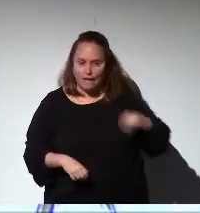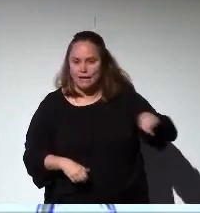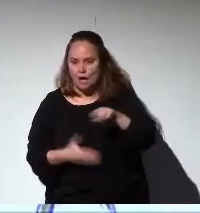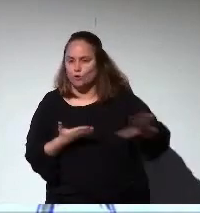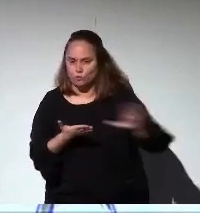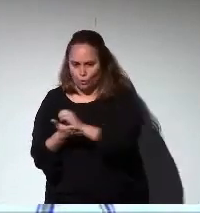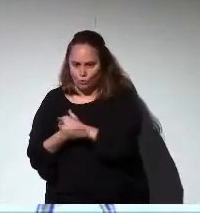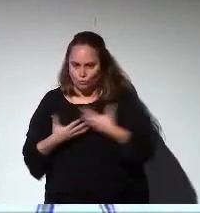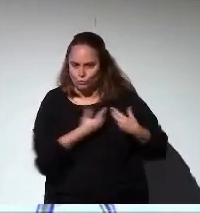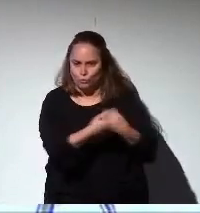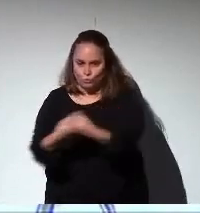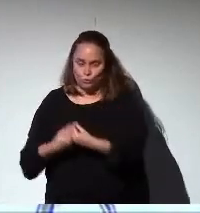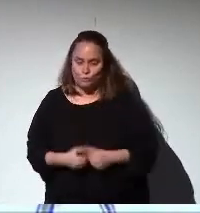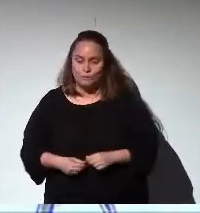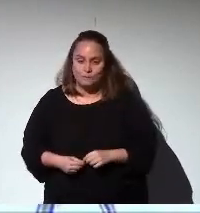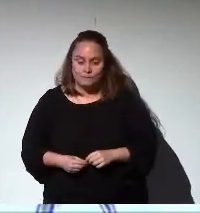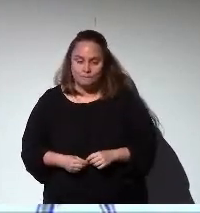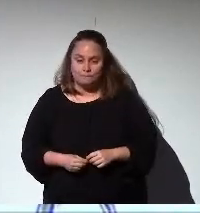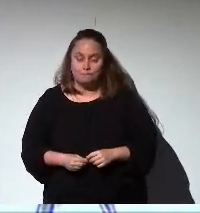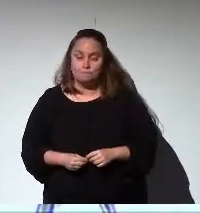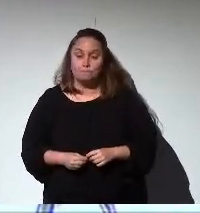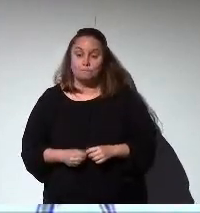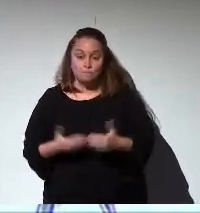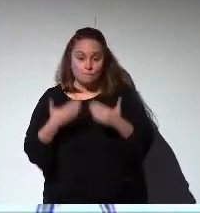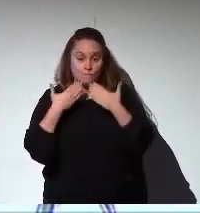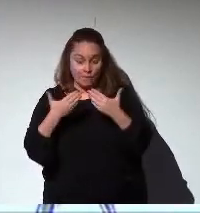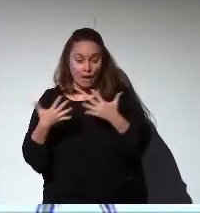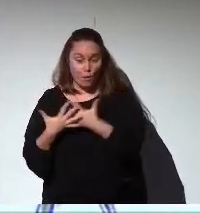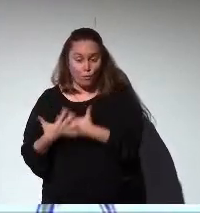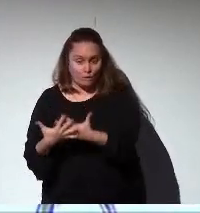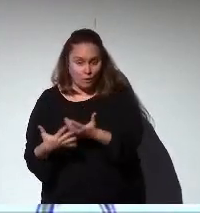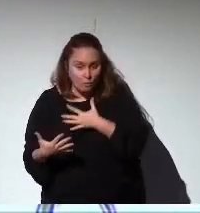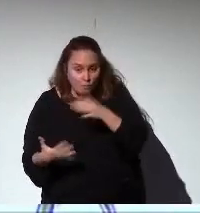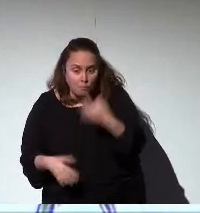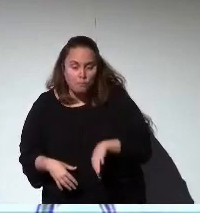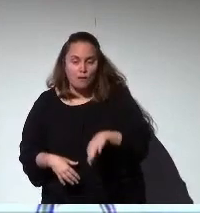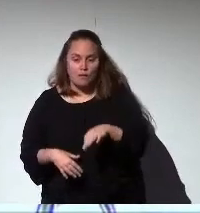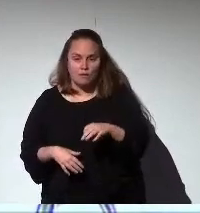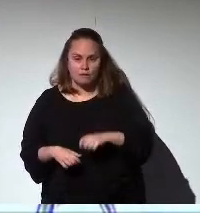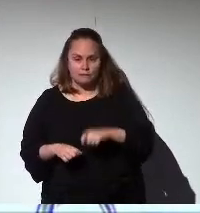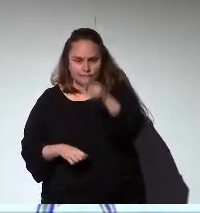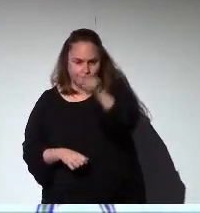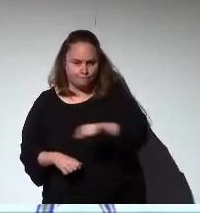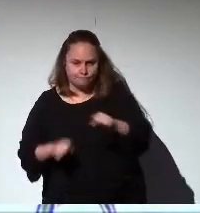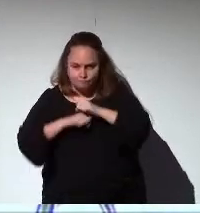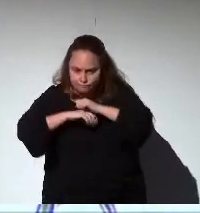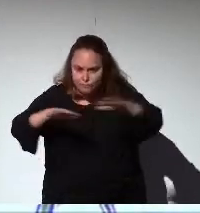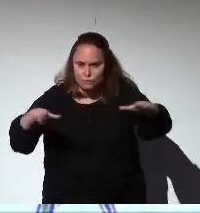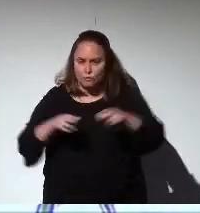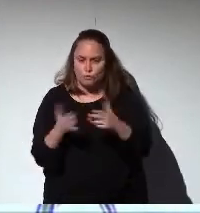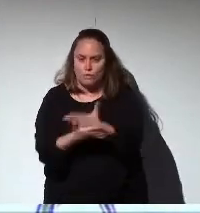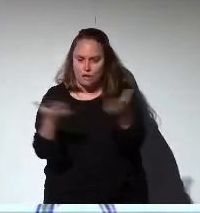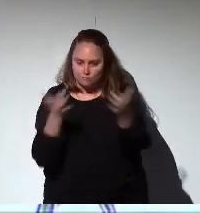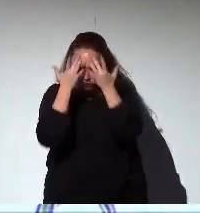Con ello, además, se puede contribuir también a que a través del voluntariado se pueda llegar a conocer por toda la población, por toda la sociedad en